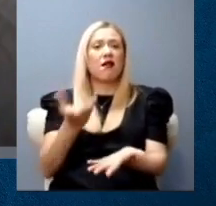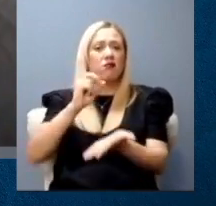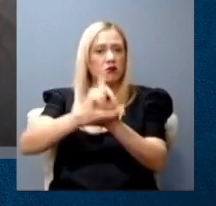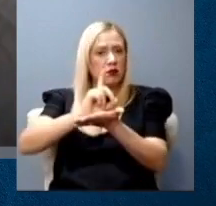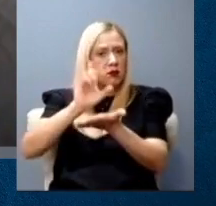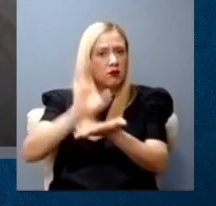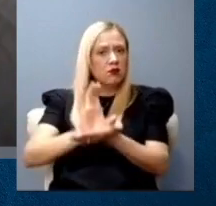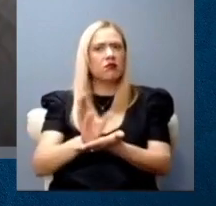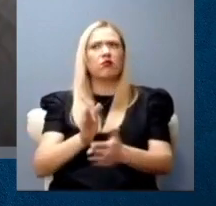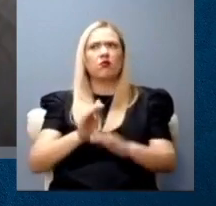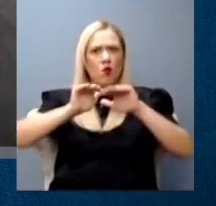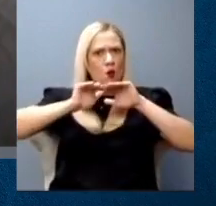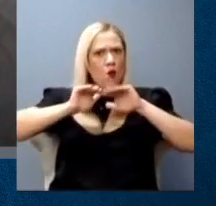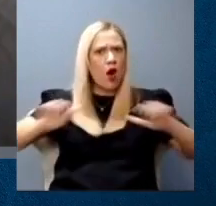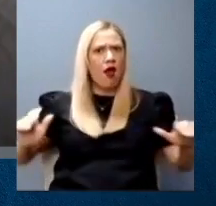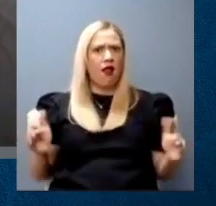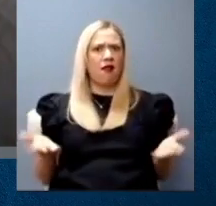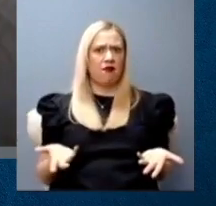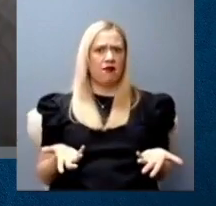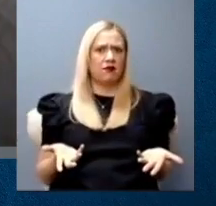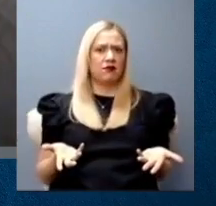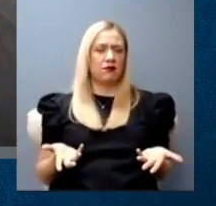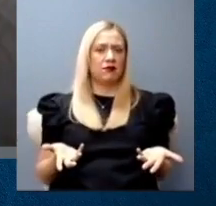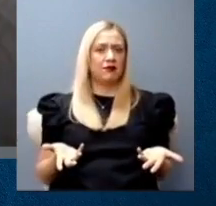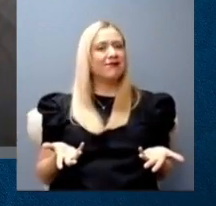de condiciones. Entonces,